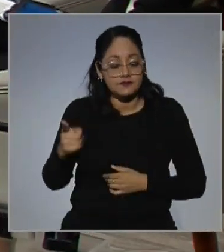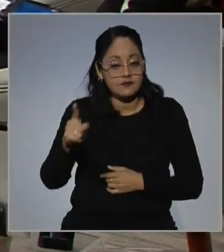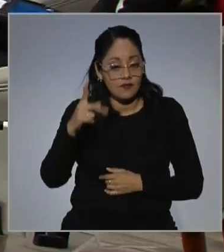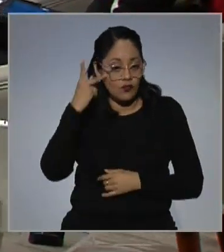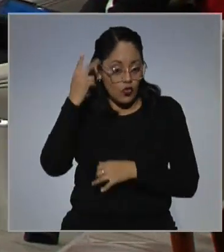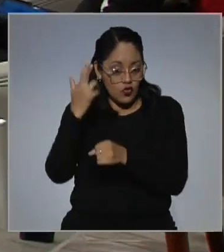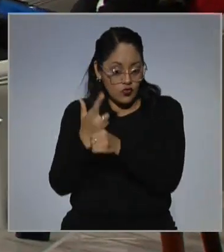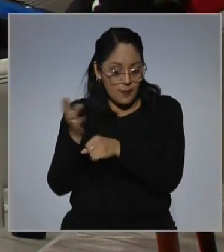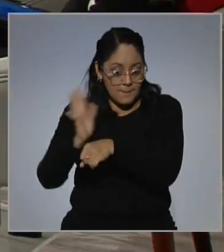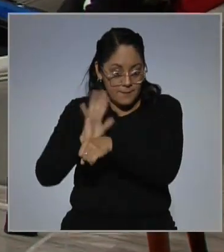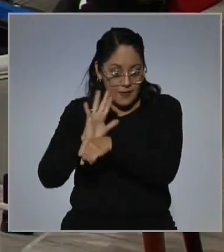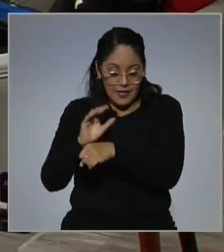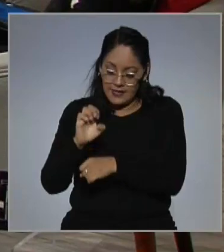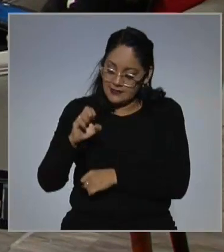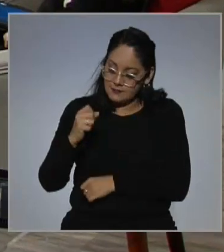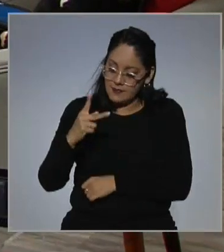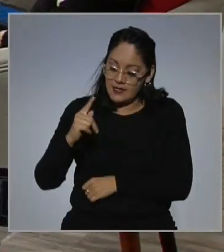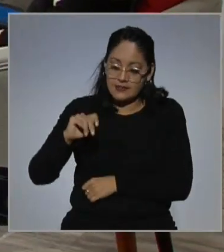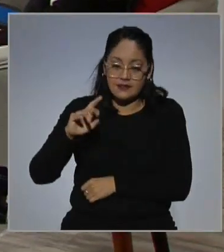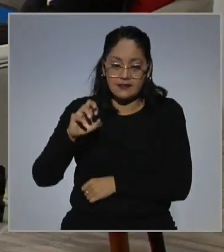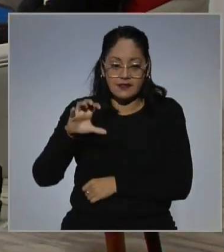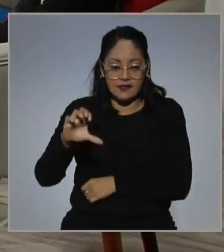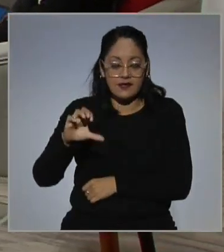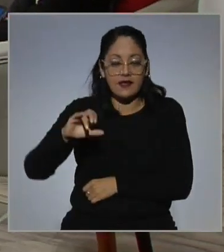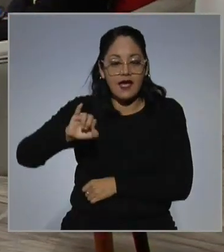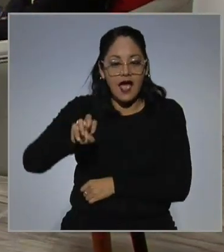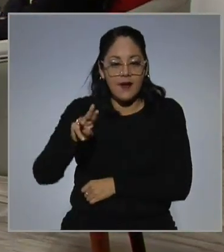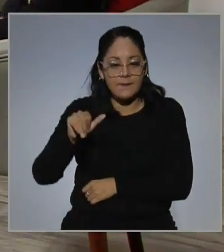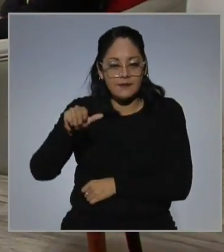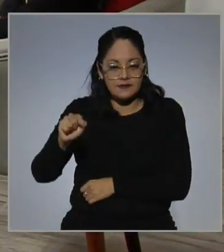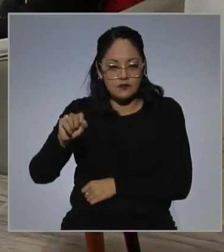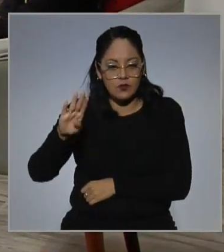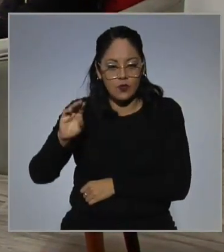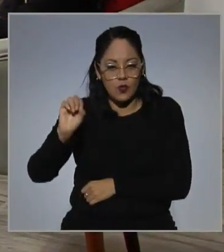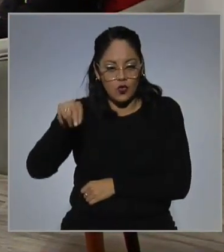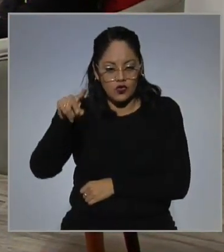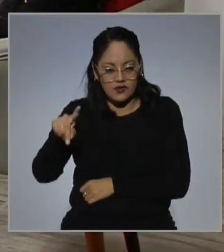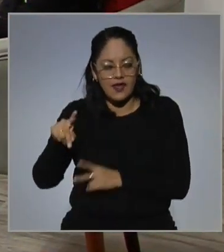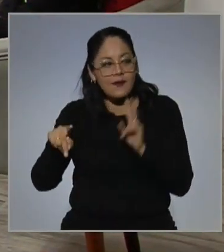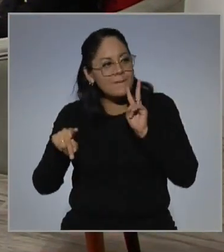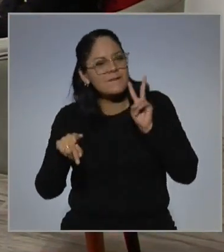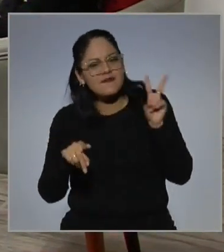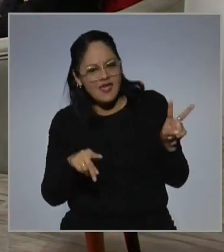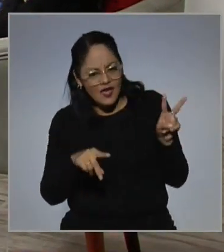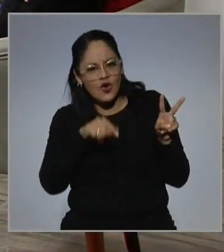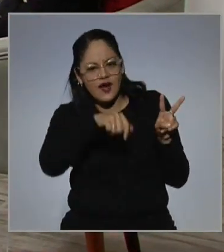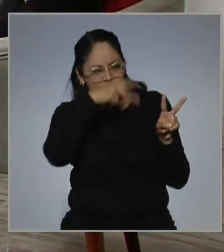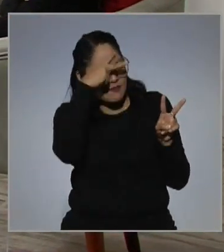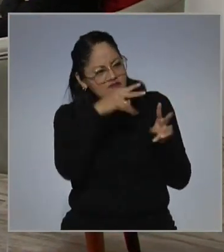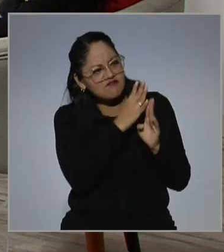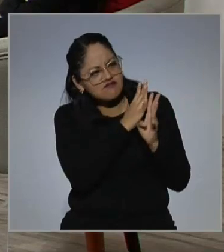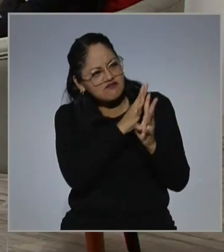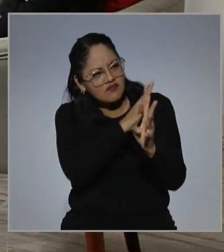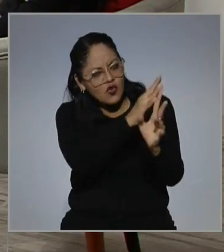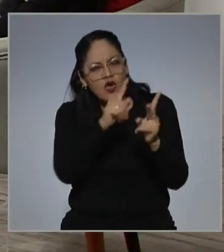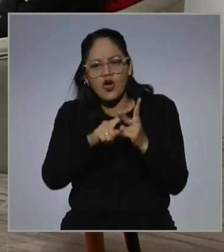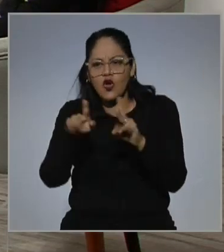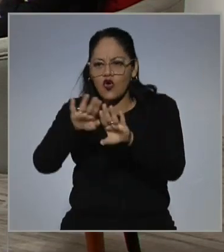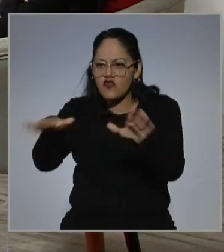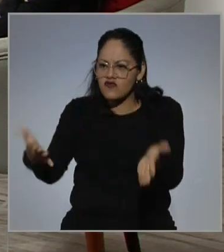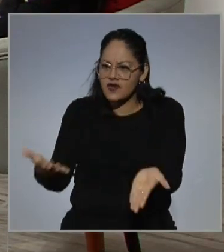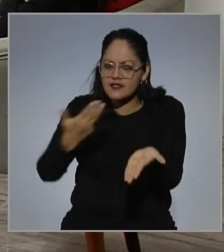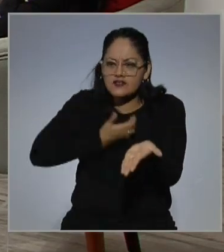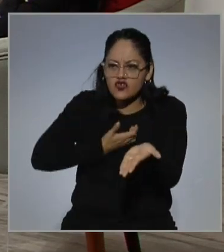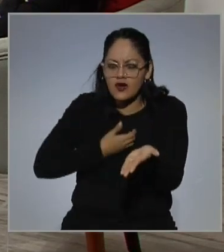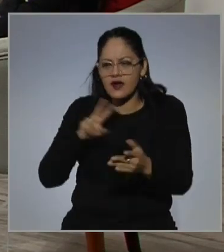esta de Spectre, de James Bond, vieron la procesión de las catrinas, vieron la ofrenda monumental, contrataron